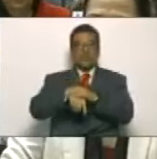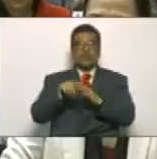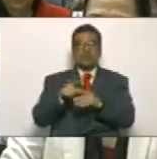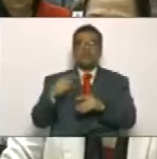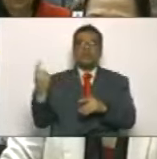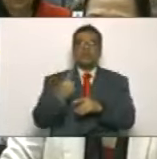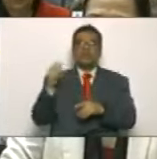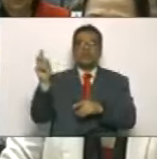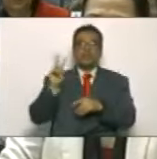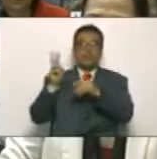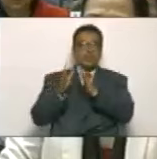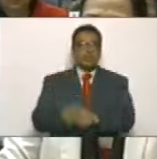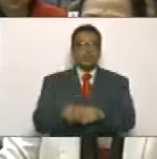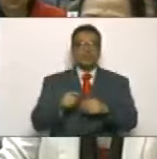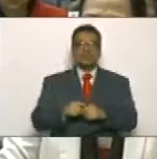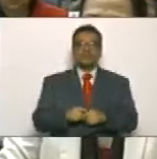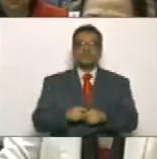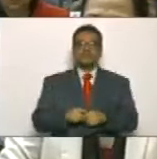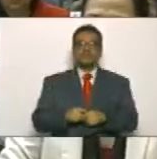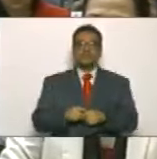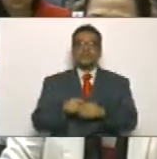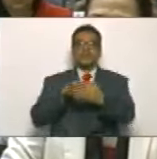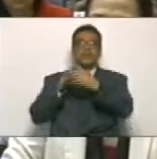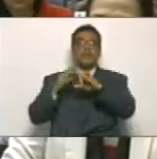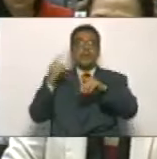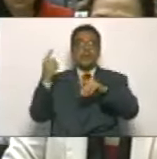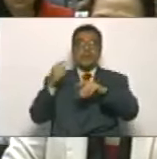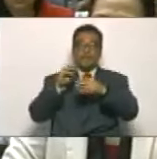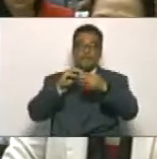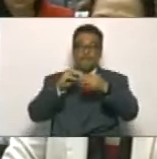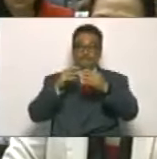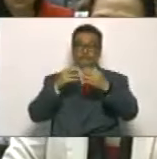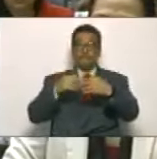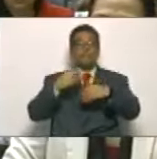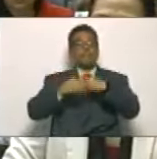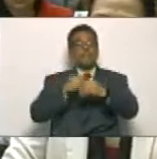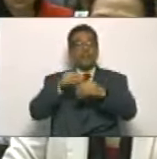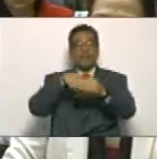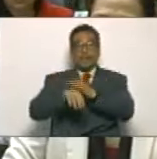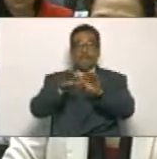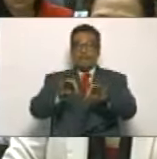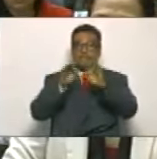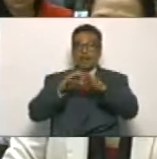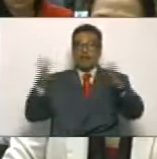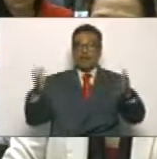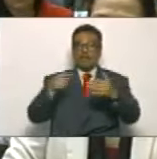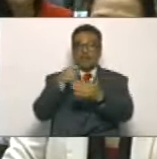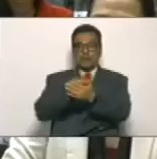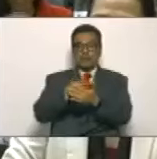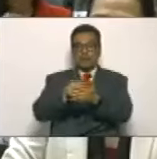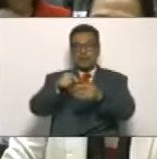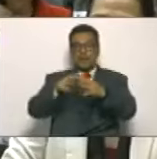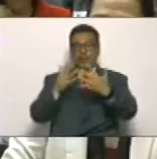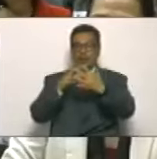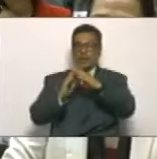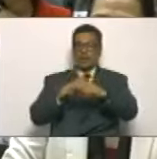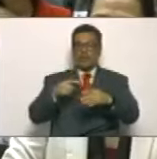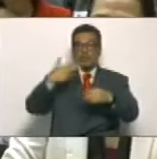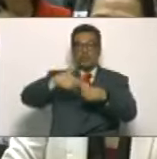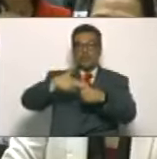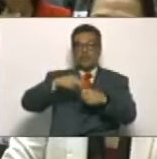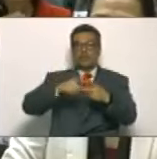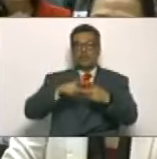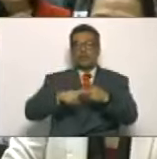vienen a este país y toma una propuesta atrevida en plantear una jurisdicción especial para grandes inversiones. Las